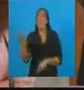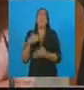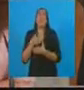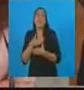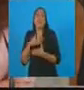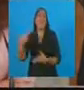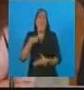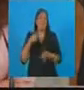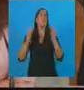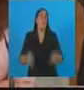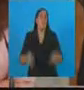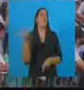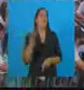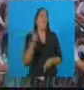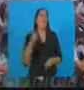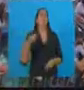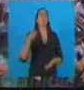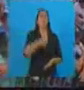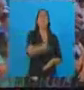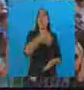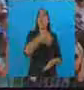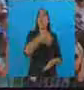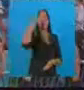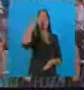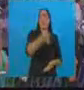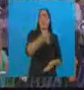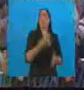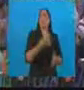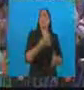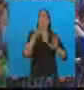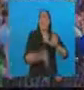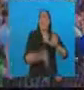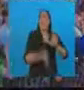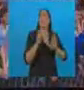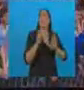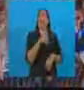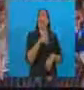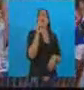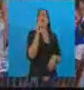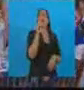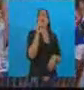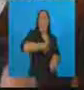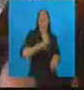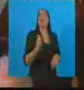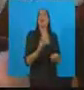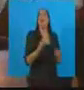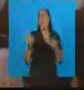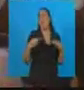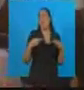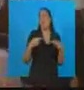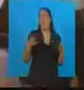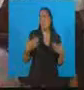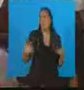el 60% de los créditos va en pinchas. Sí,